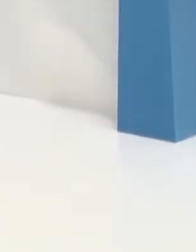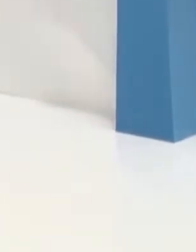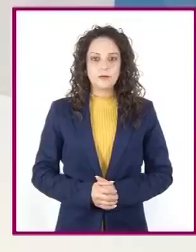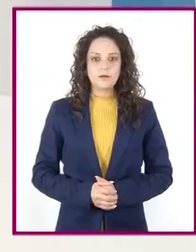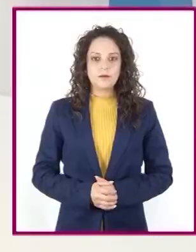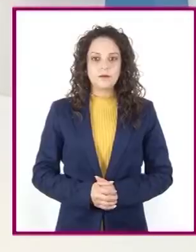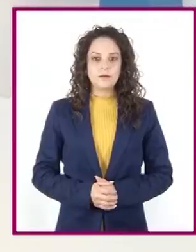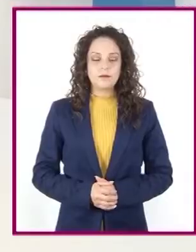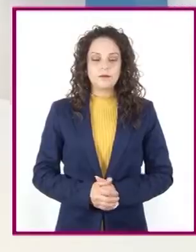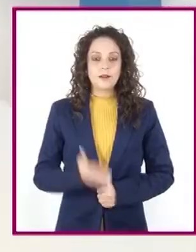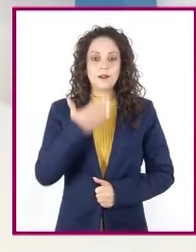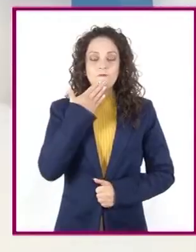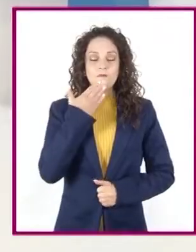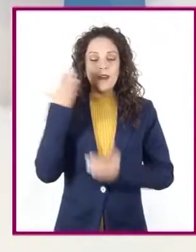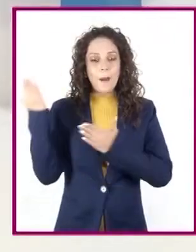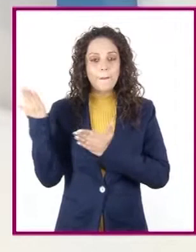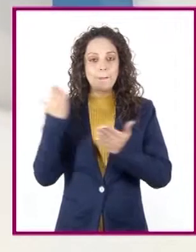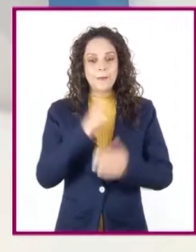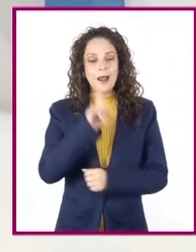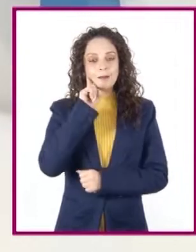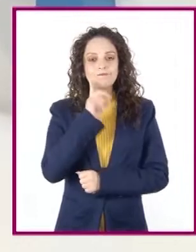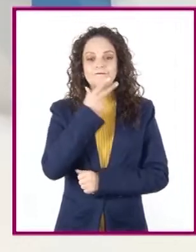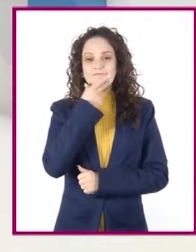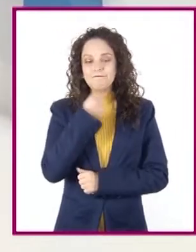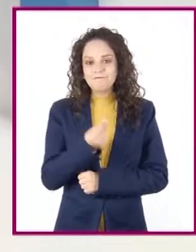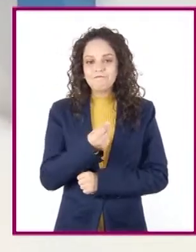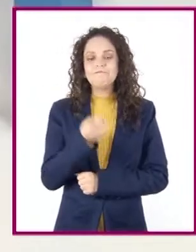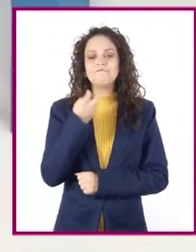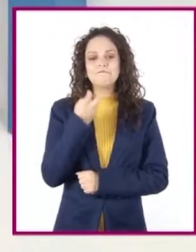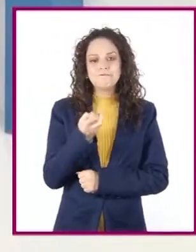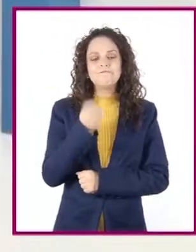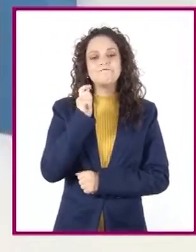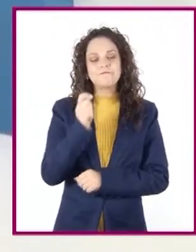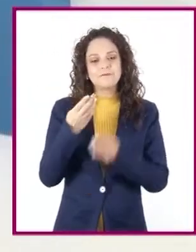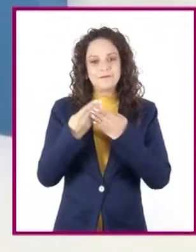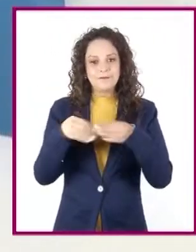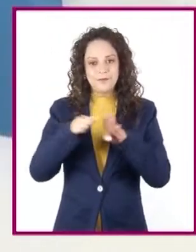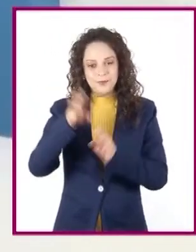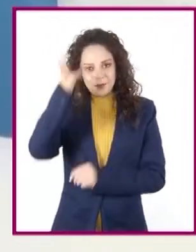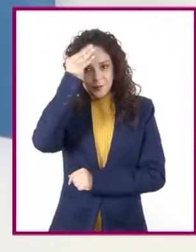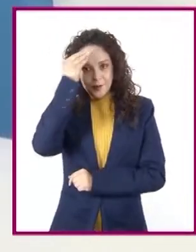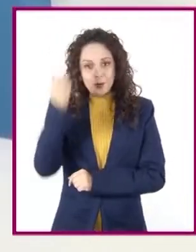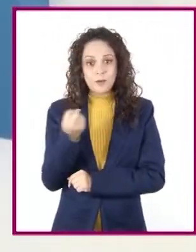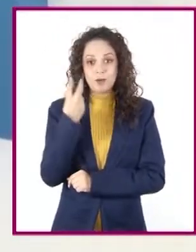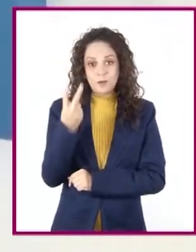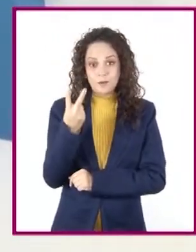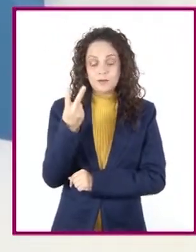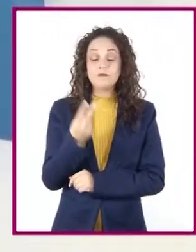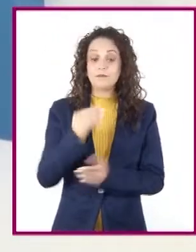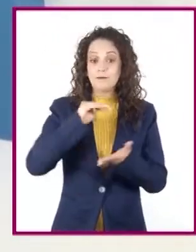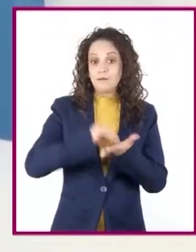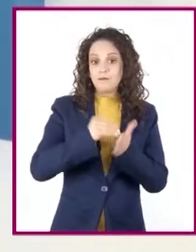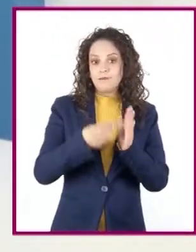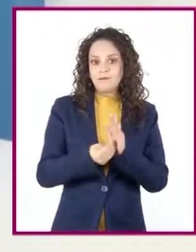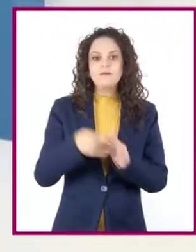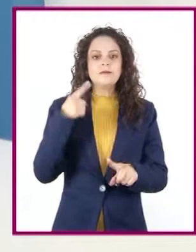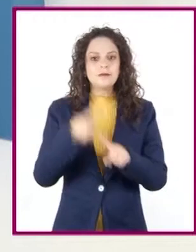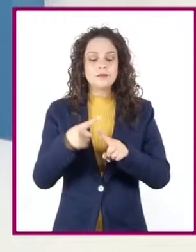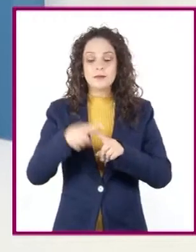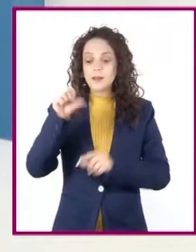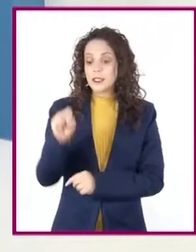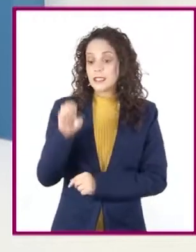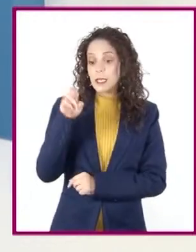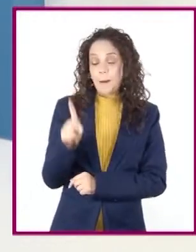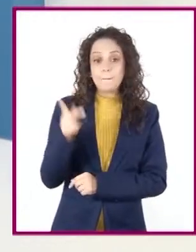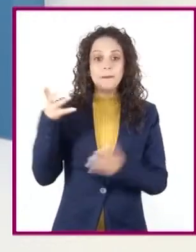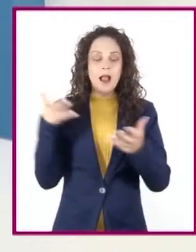Bienvenidas y bienvenidos a una sesión más de Aprende en Casa 2, la estrategia que la Secretaría de Educación Pública ha